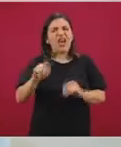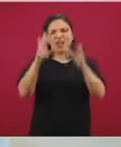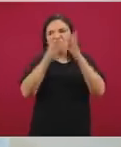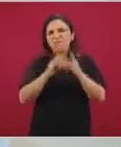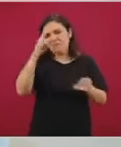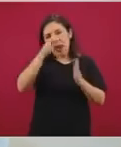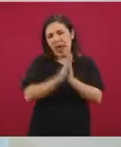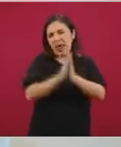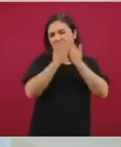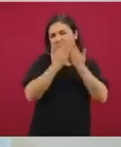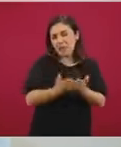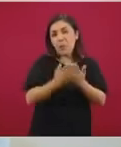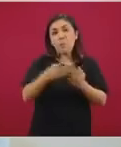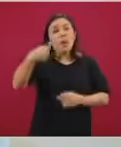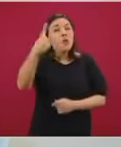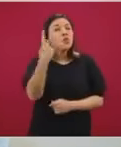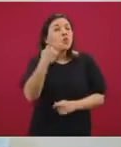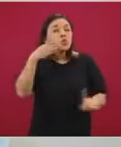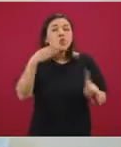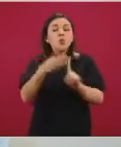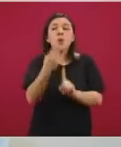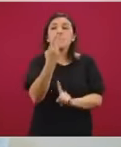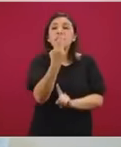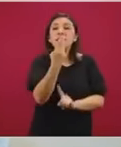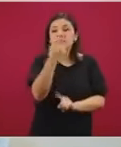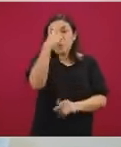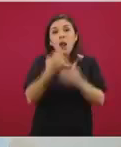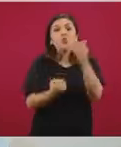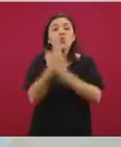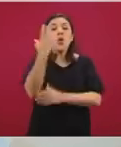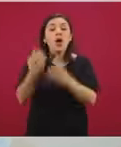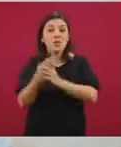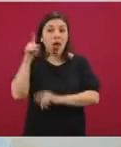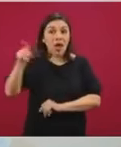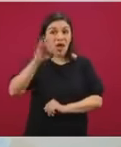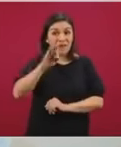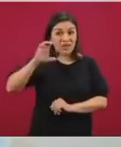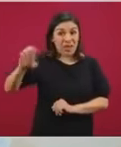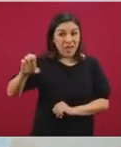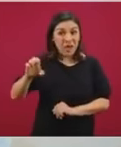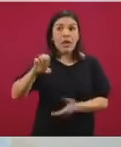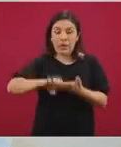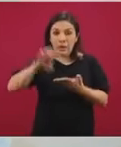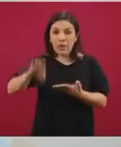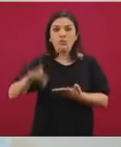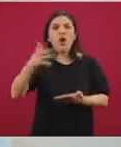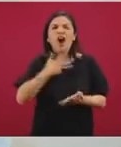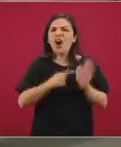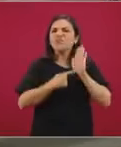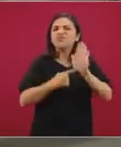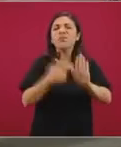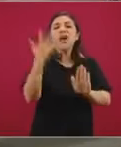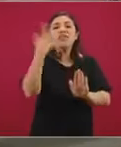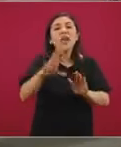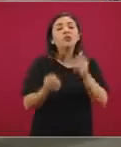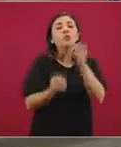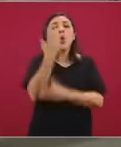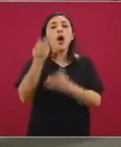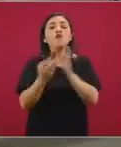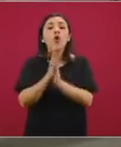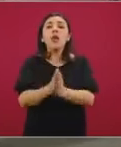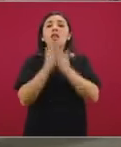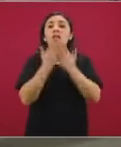libros, pero en particular 25 novedades. El Fondo de Cultura, por ejemplo, presentará 10 novedades